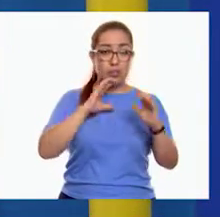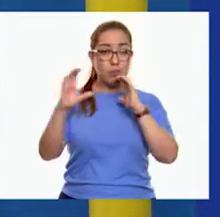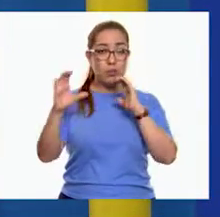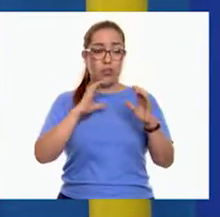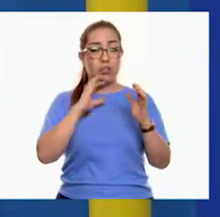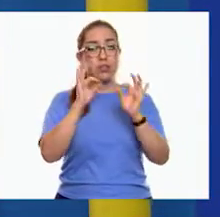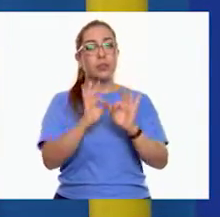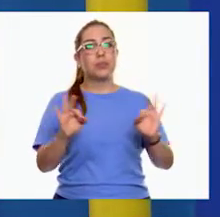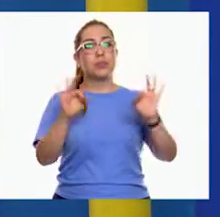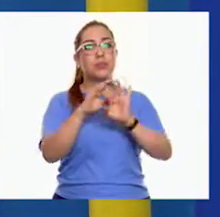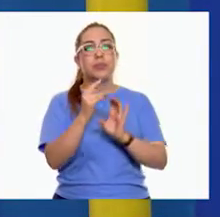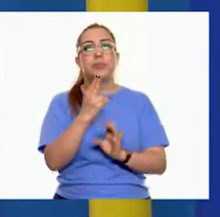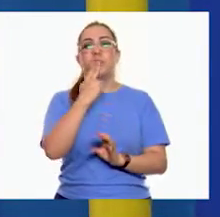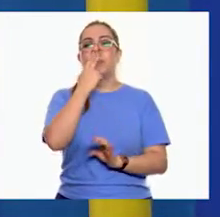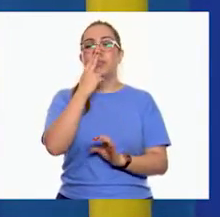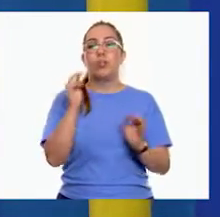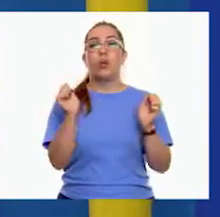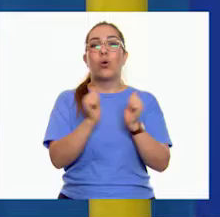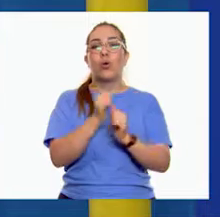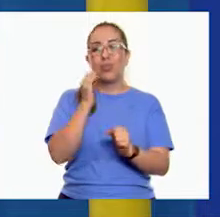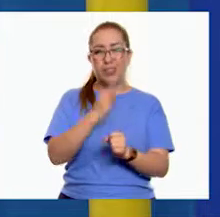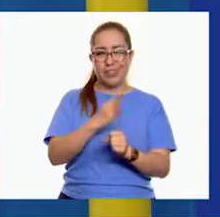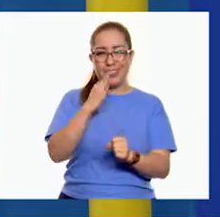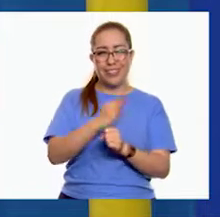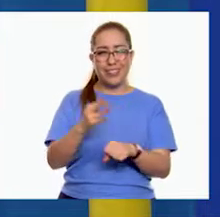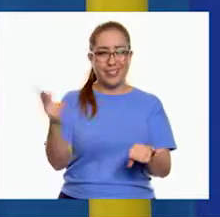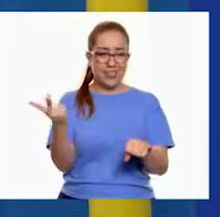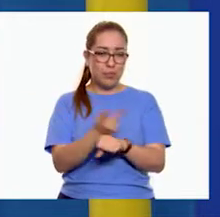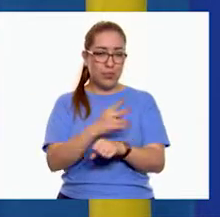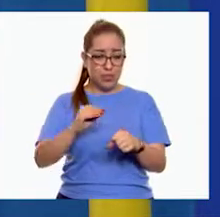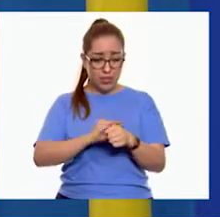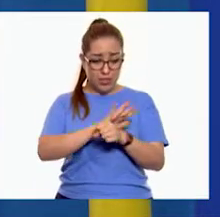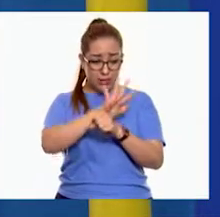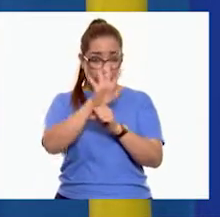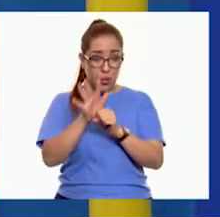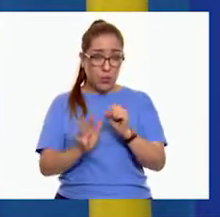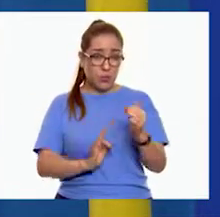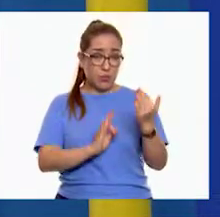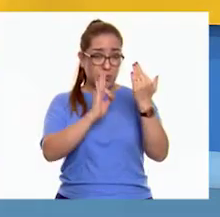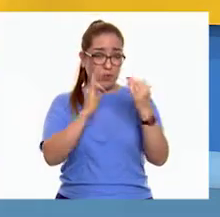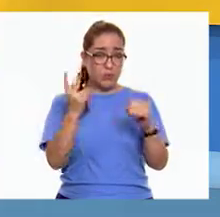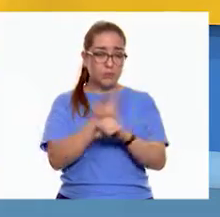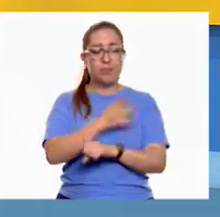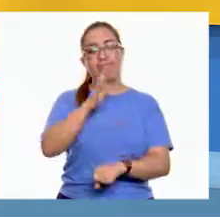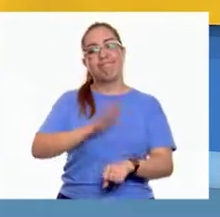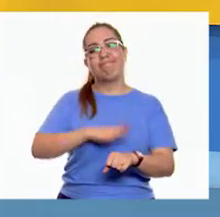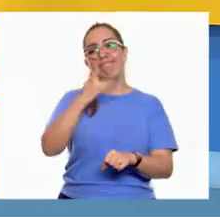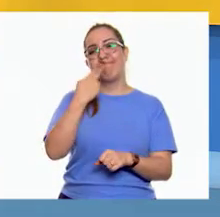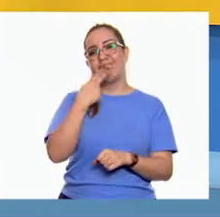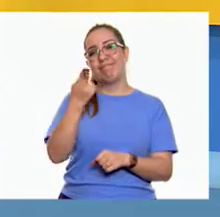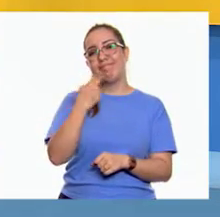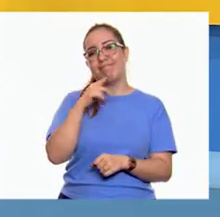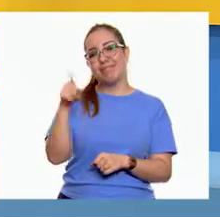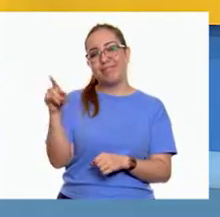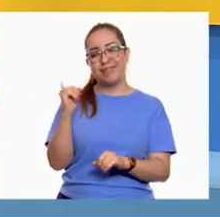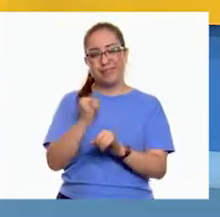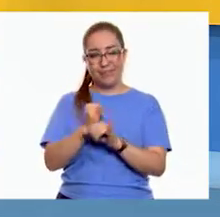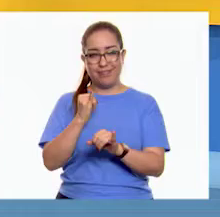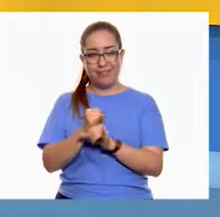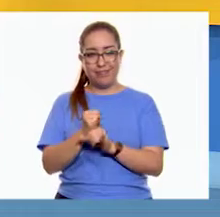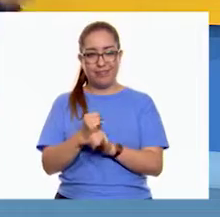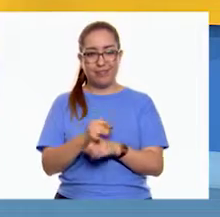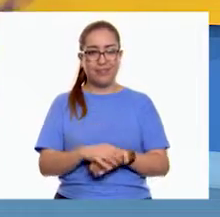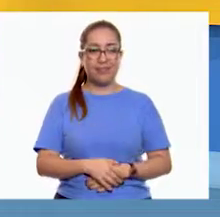diaria. Y con la situación sanitaria que vivimos en la actualidad, esto ha sido mucho más notorio. Sin embargo, con